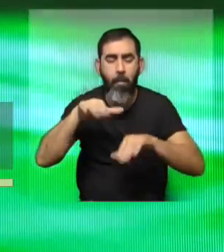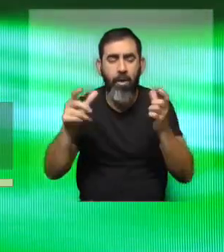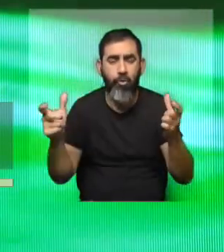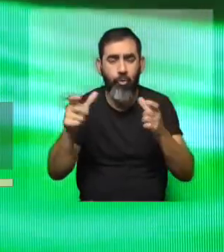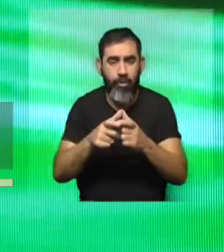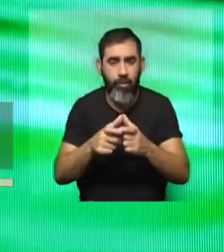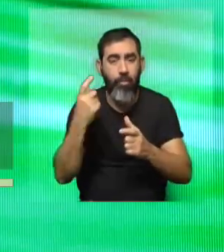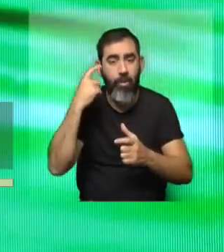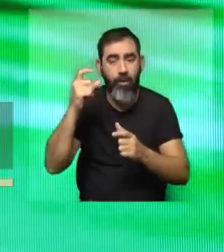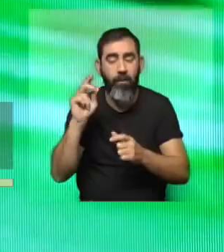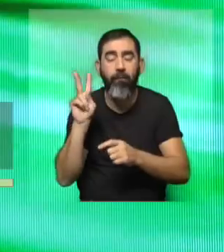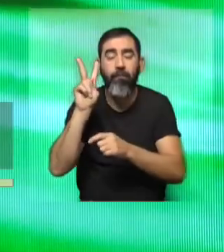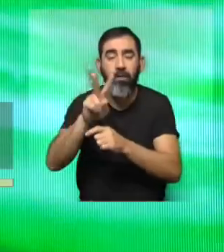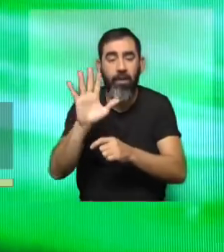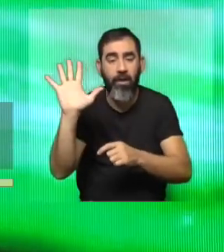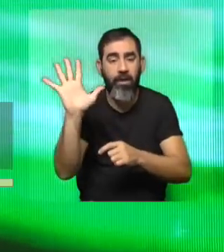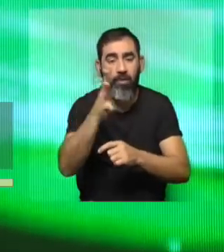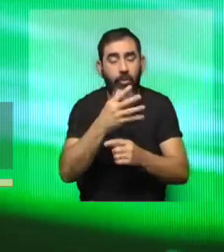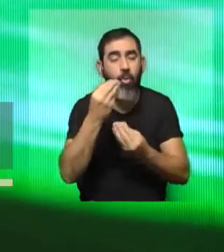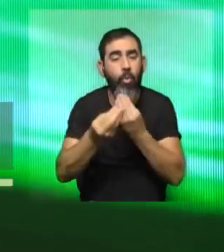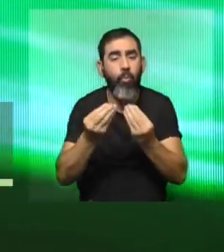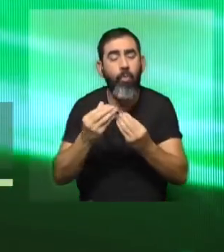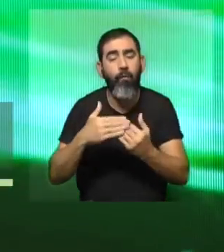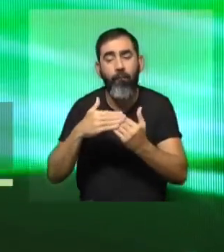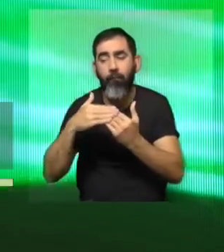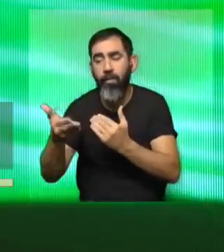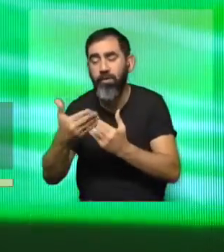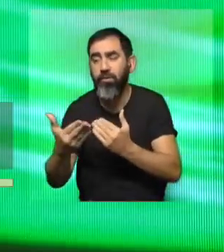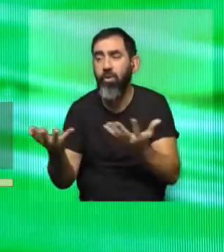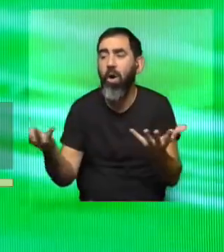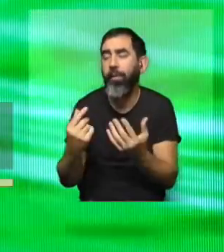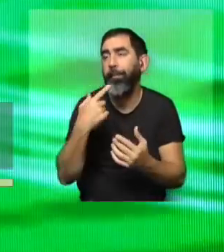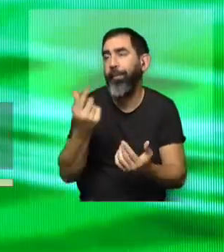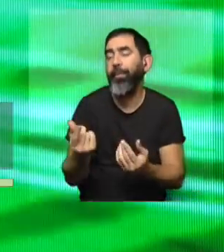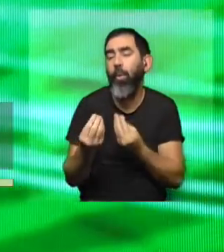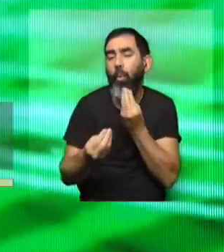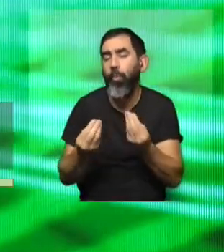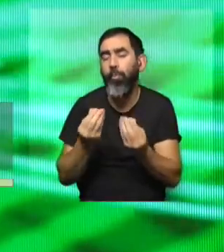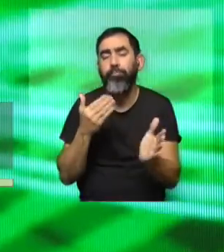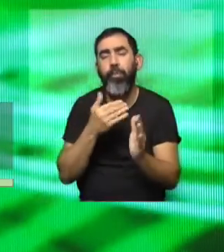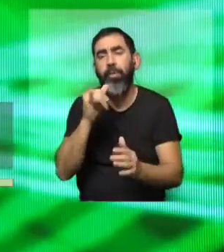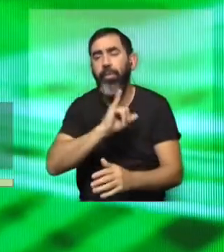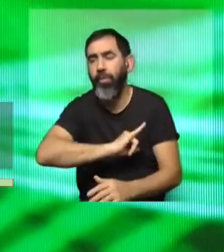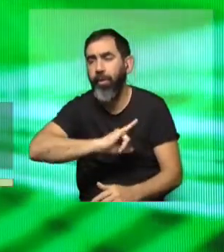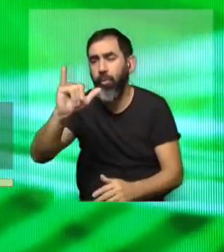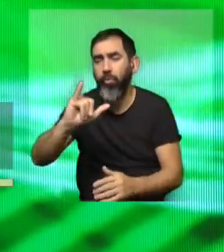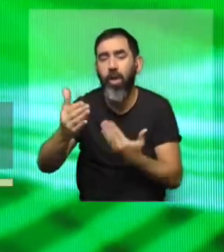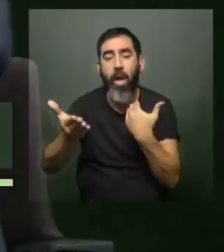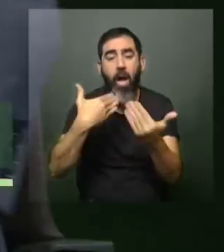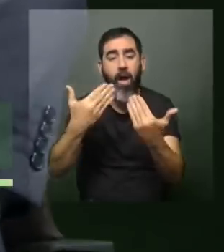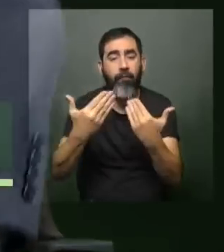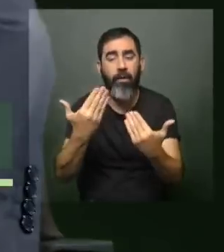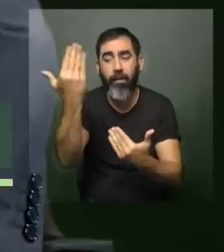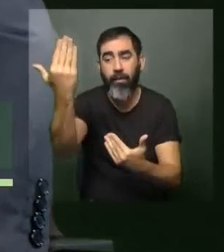las reuniones Pero la idea se está relacionada interior también cómo accede un vecino que nos está mirando ahora por ejemplo Bueno quiero presentar una denuncia Quiero hablar con